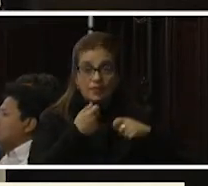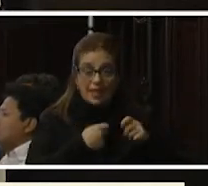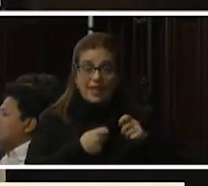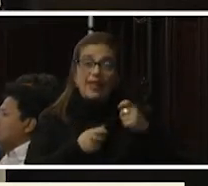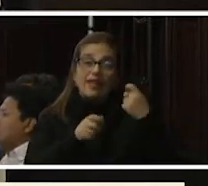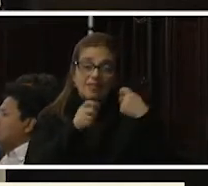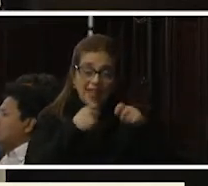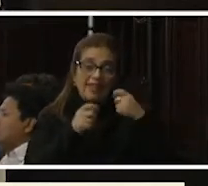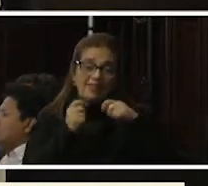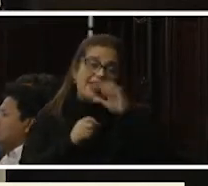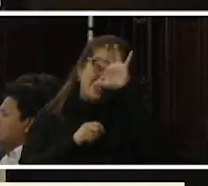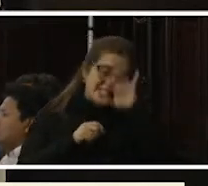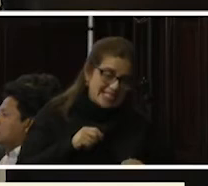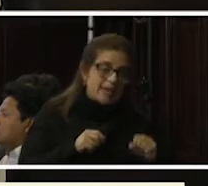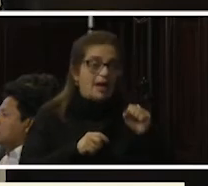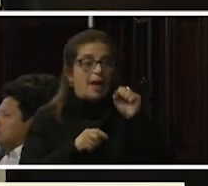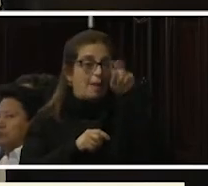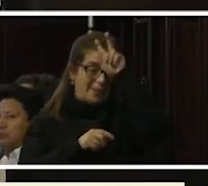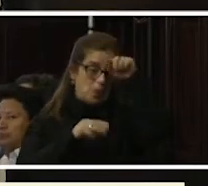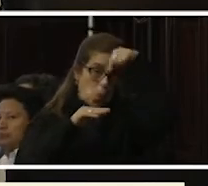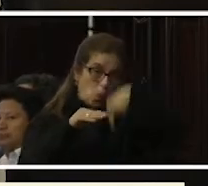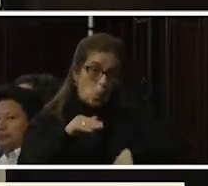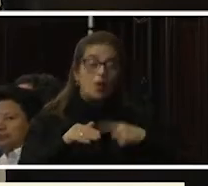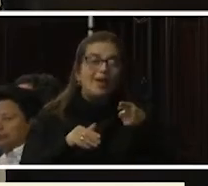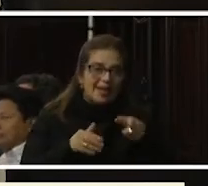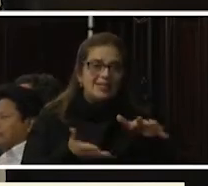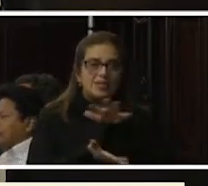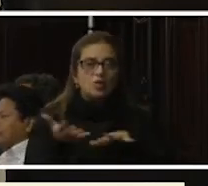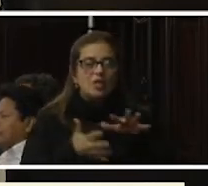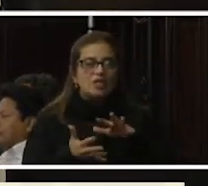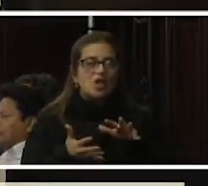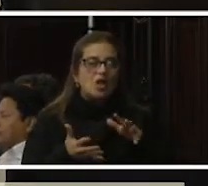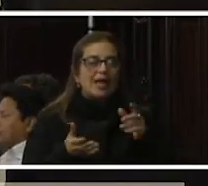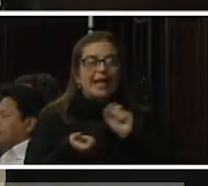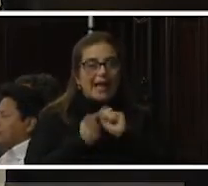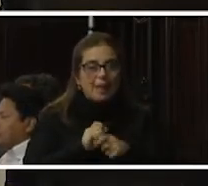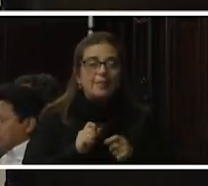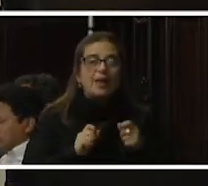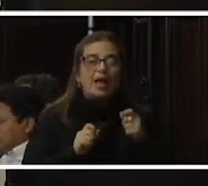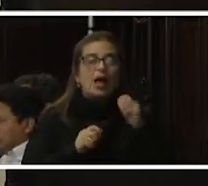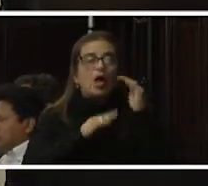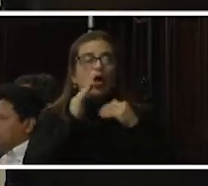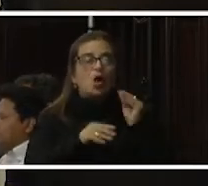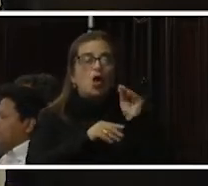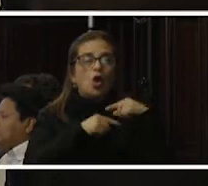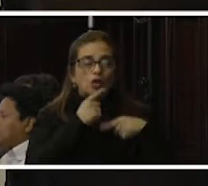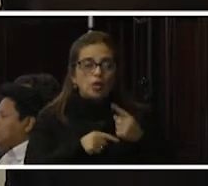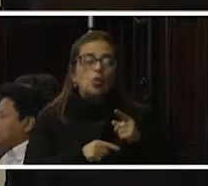para luego vender en el Perú. Estas actividades afectan gravemente sobrevivencia de los pueblos aislados. Si el